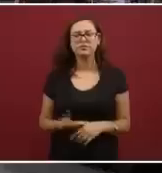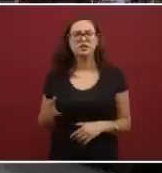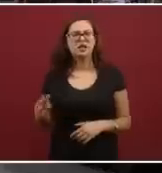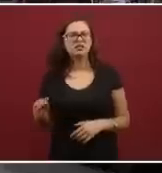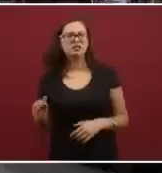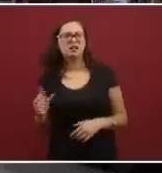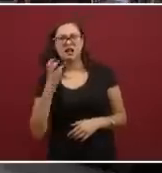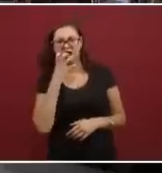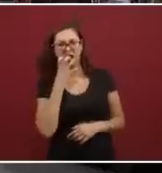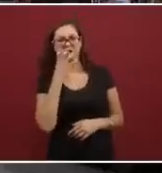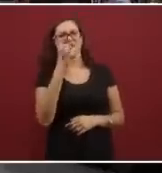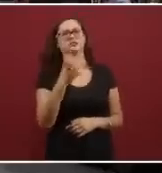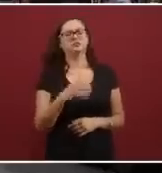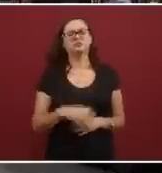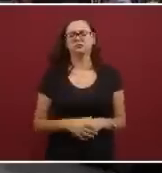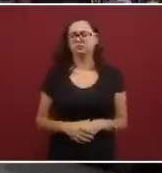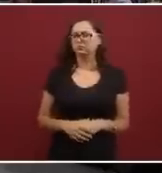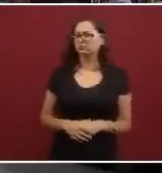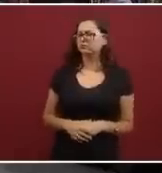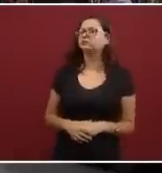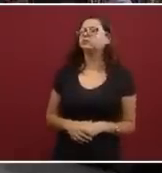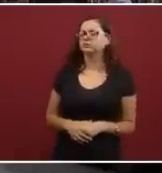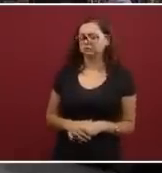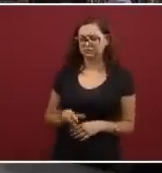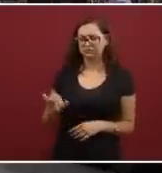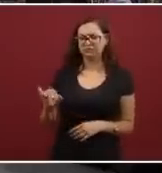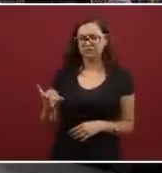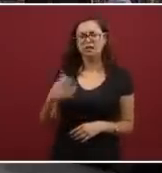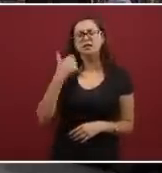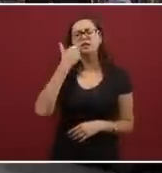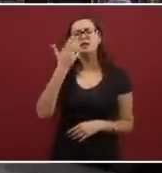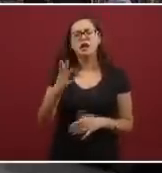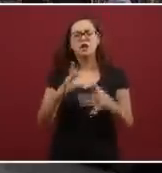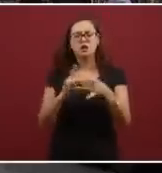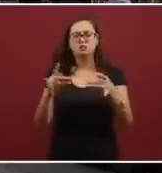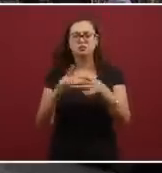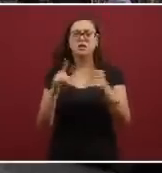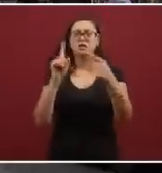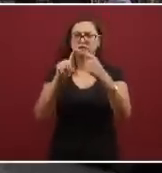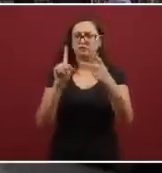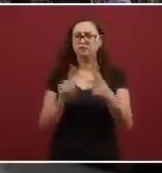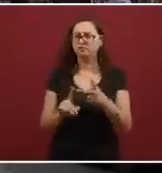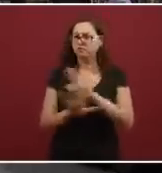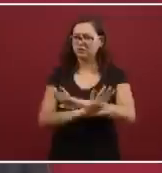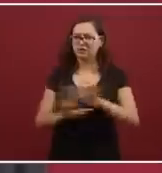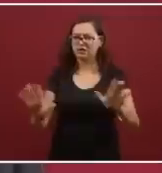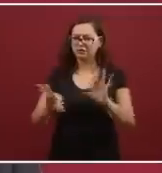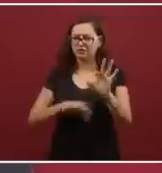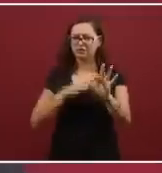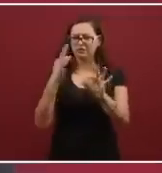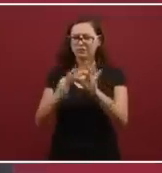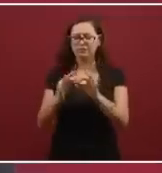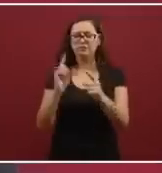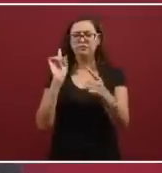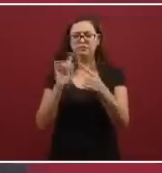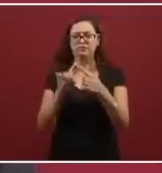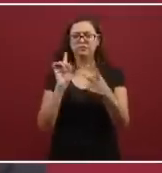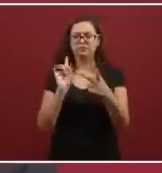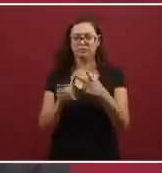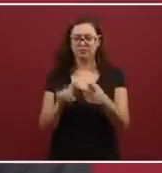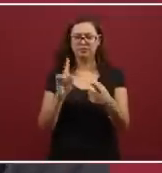Sí, eso es lo que quiero comentar. Dos cosas y con eso termino. Me voy a